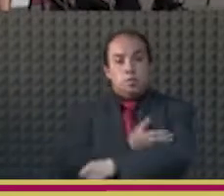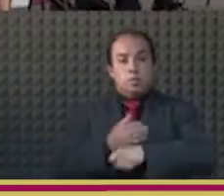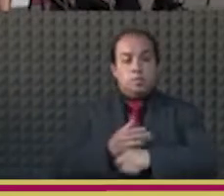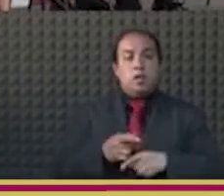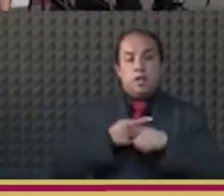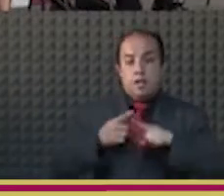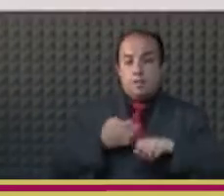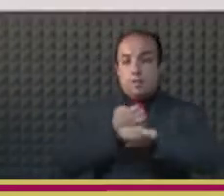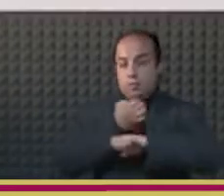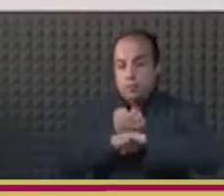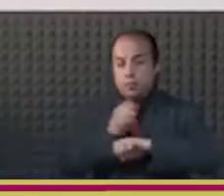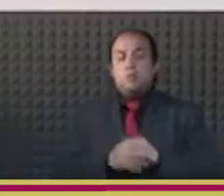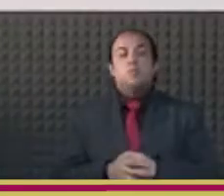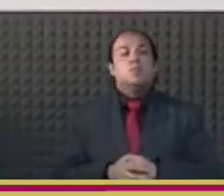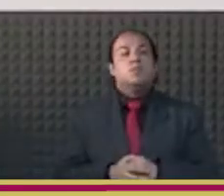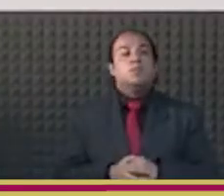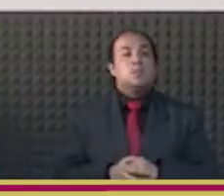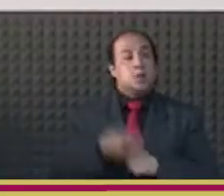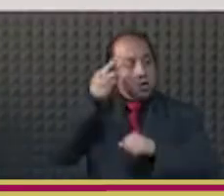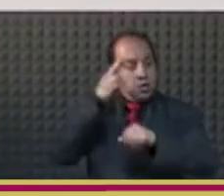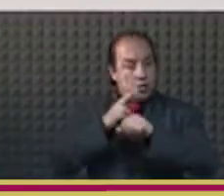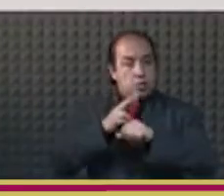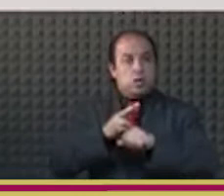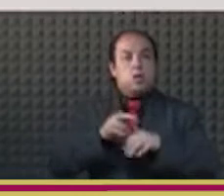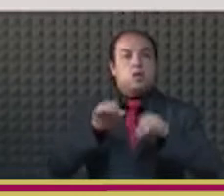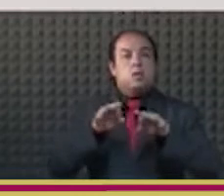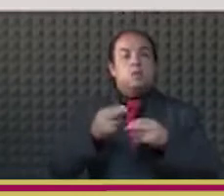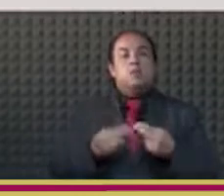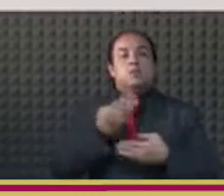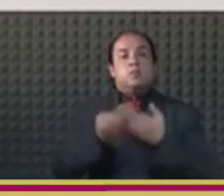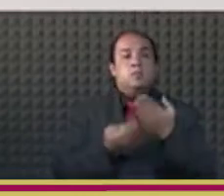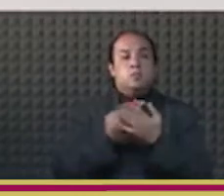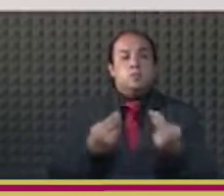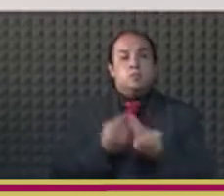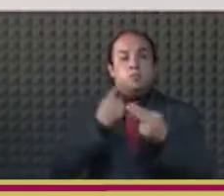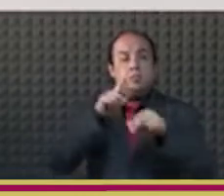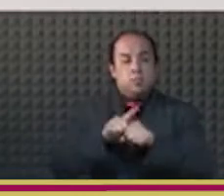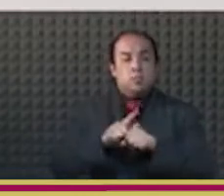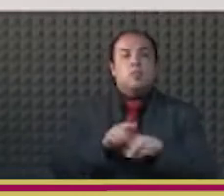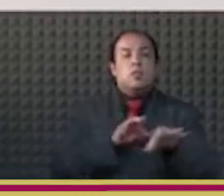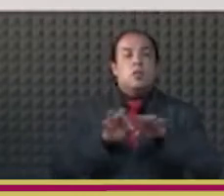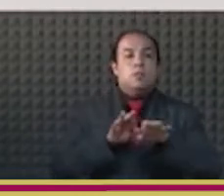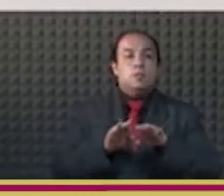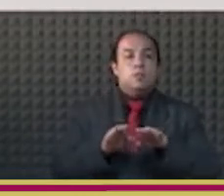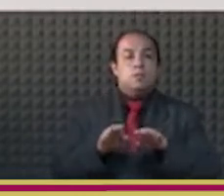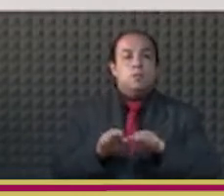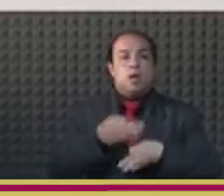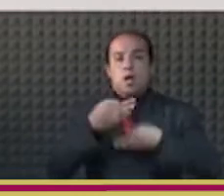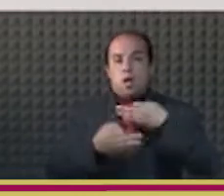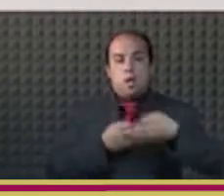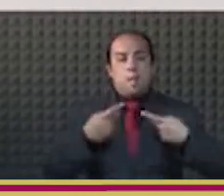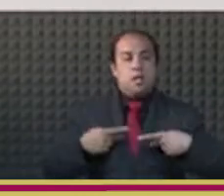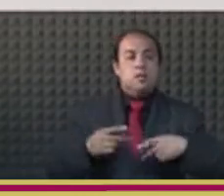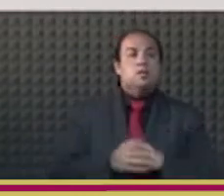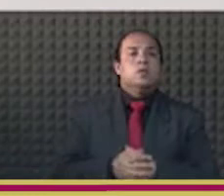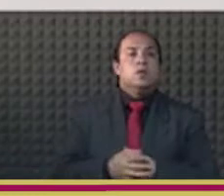de las entidades federativas, así como los directores de las oficinas del Servicio Nacional del Empleo y demás funcionarios de